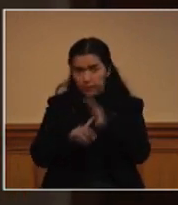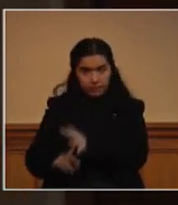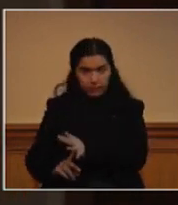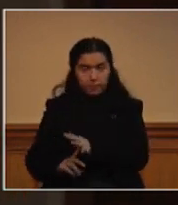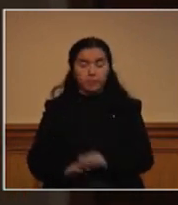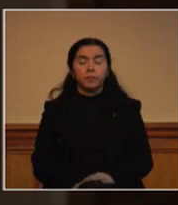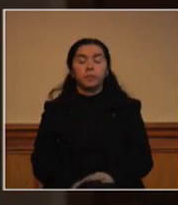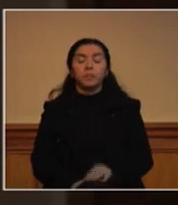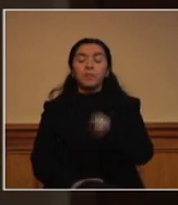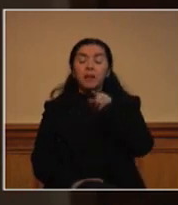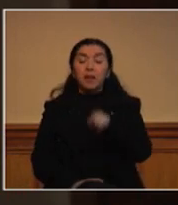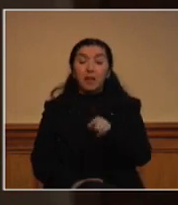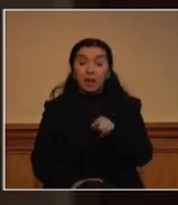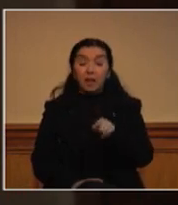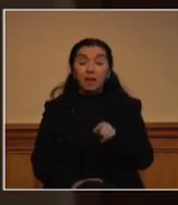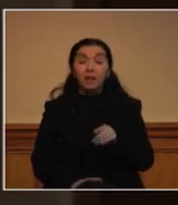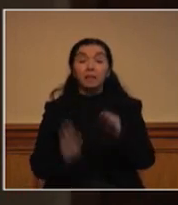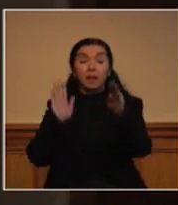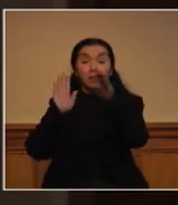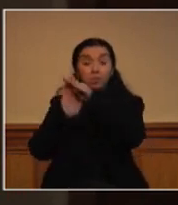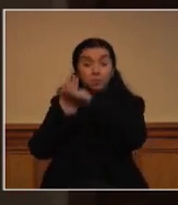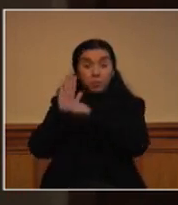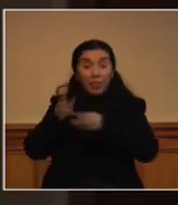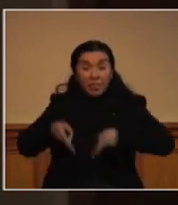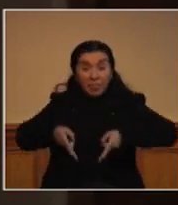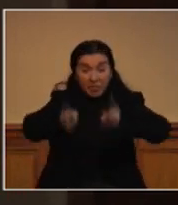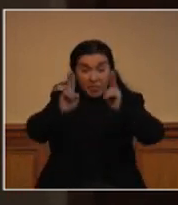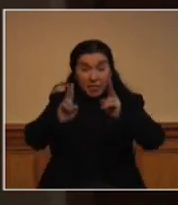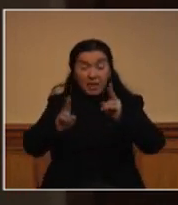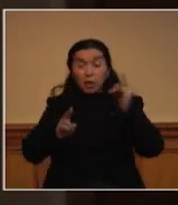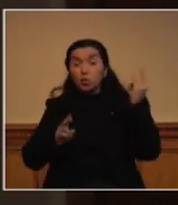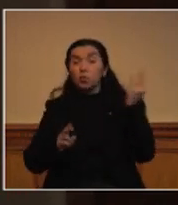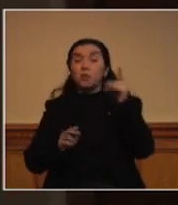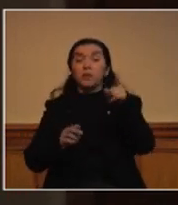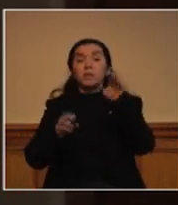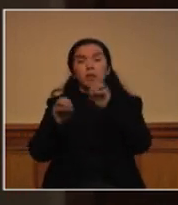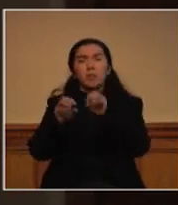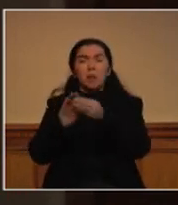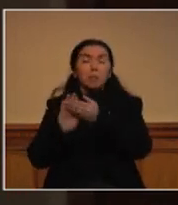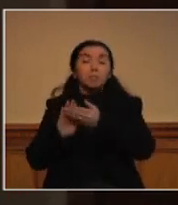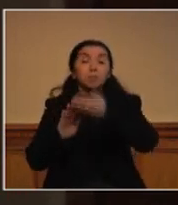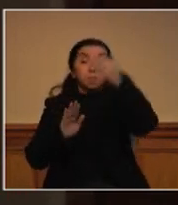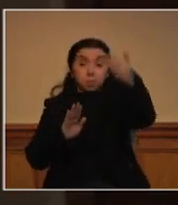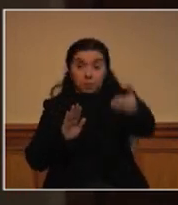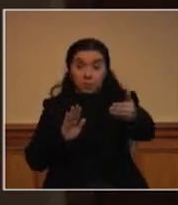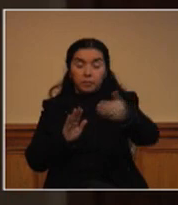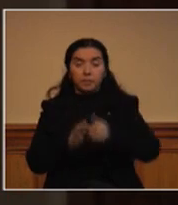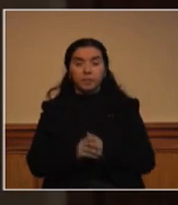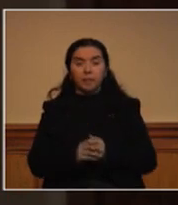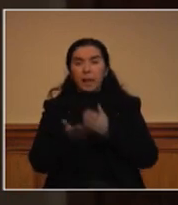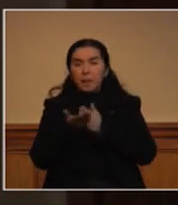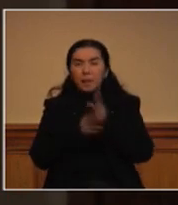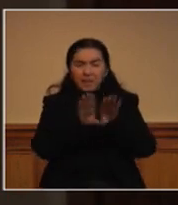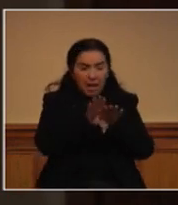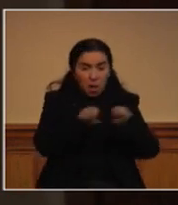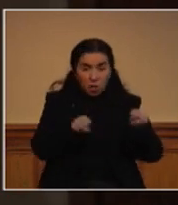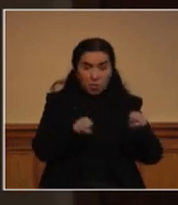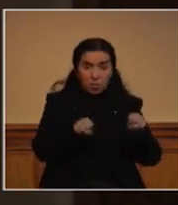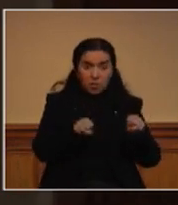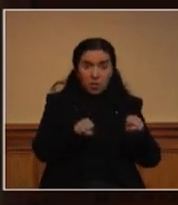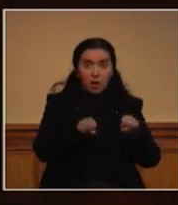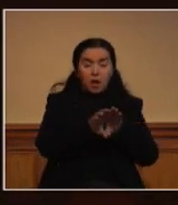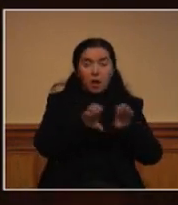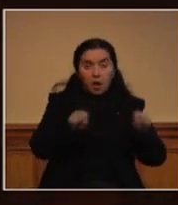Esta Declaración de Derechos Universales hacia la Educación va más allá y empiezan los tratados en relación a